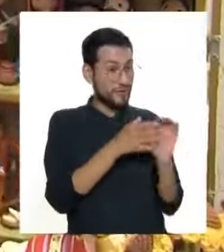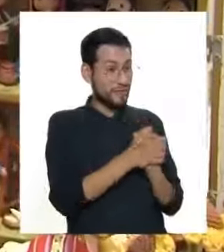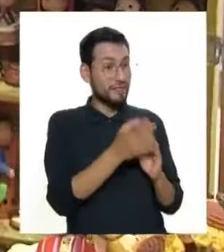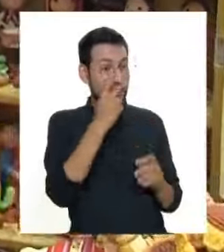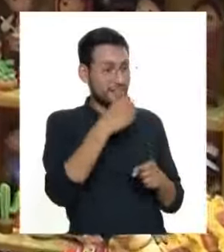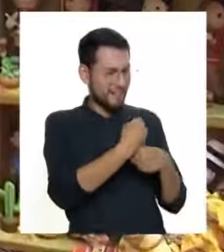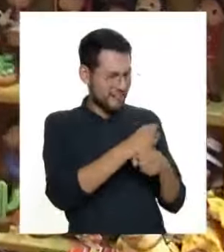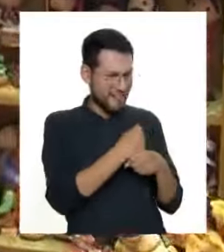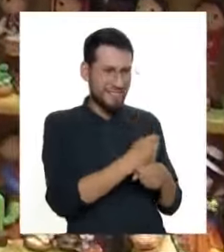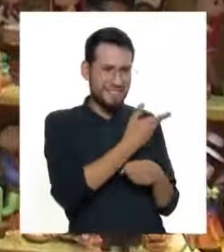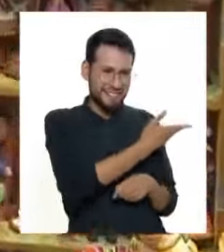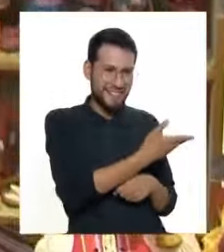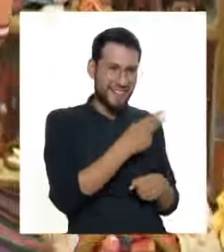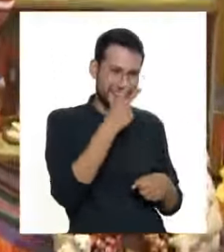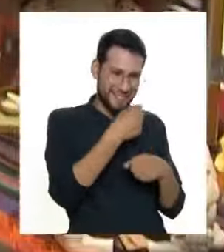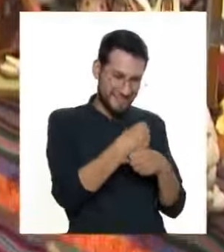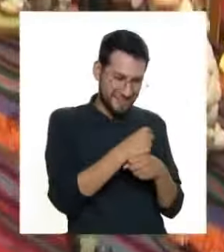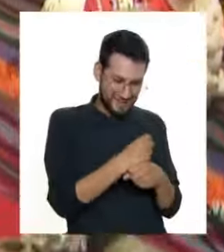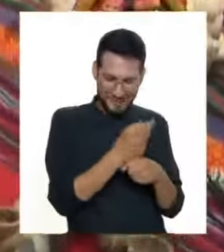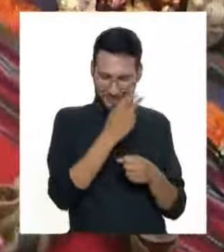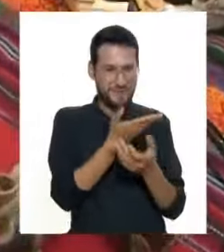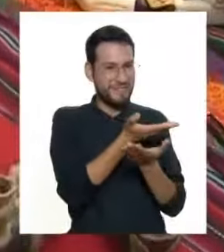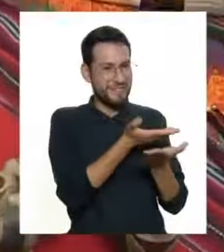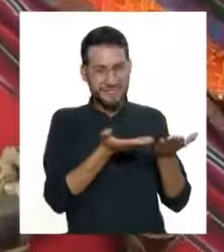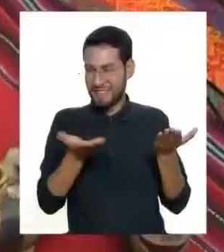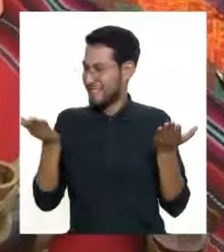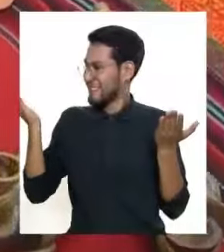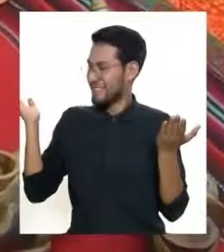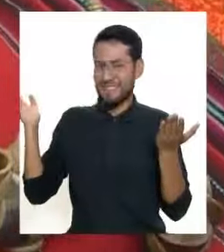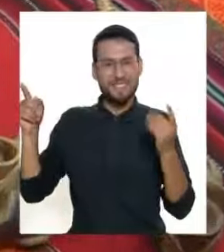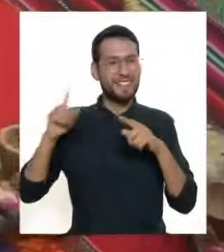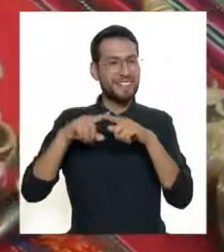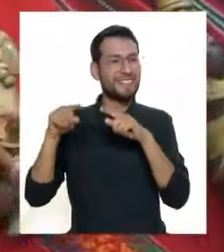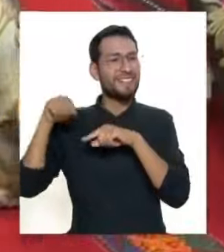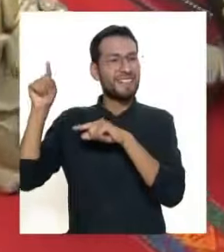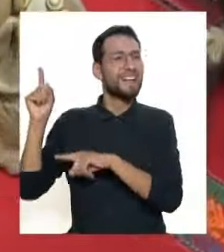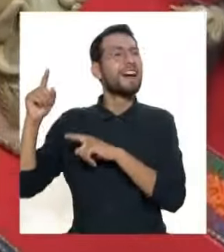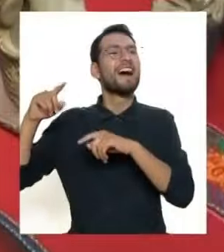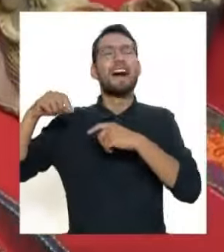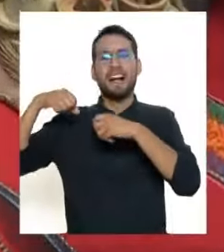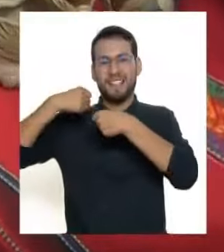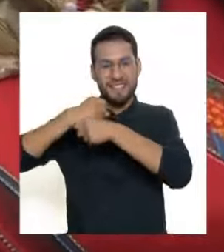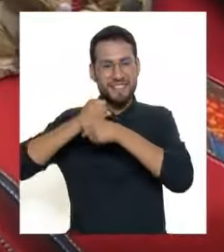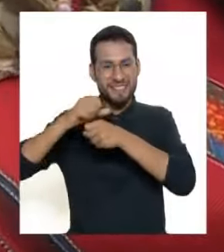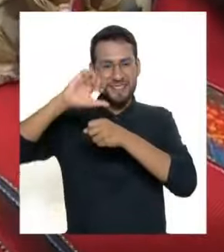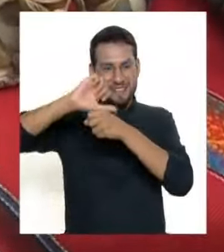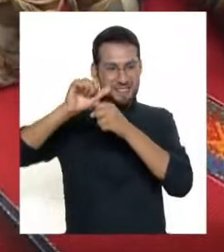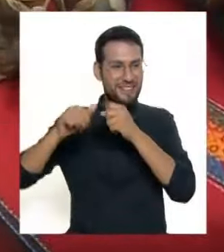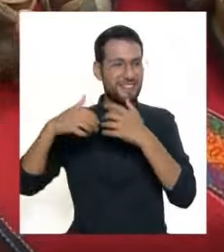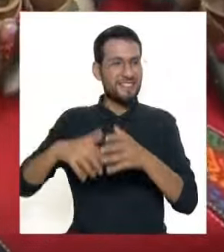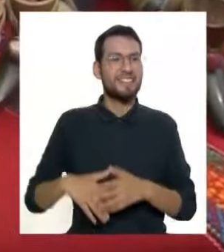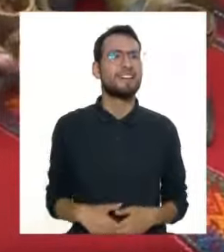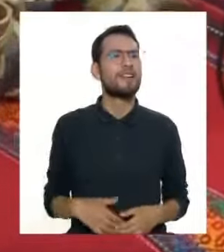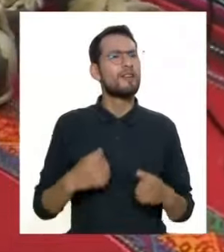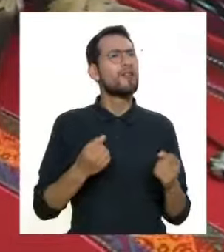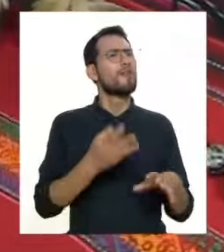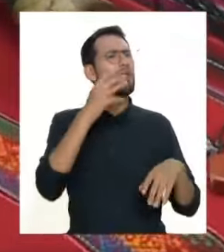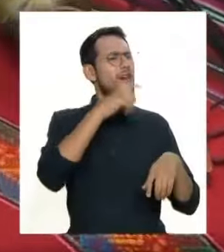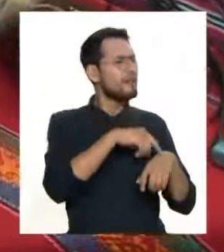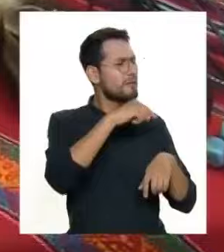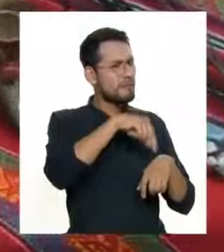los trabajos que realiza ella, hace cerámica al frío. Coméntenos, ¿hace cuánto tiempo